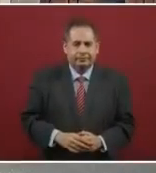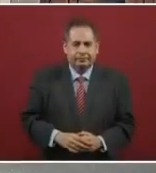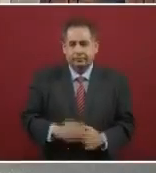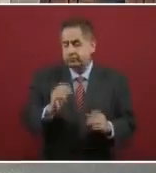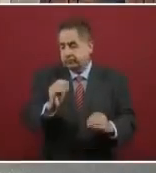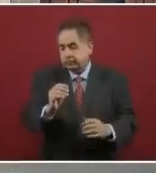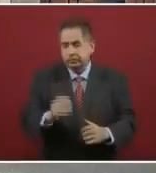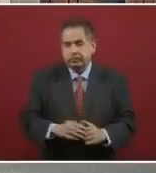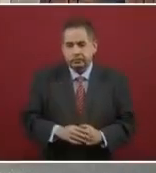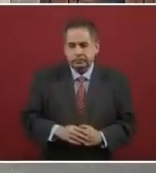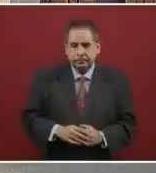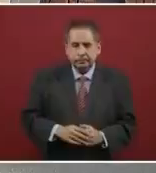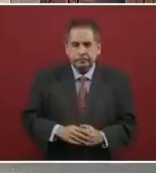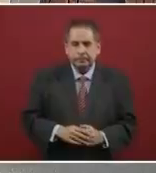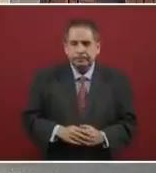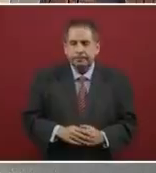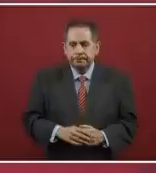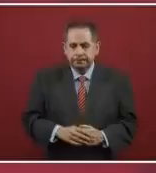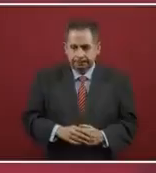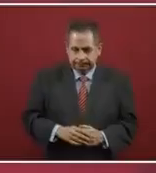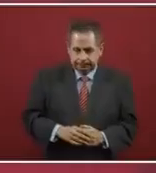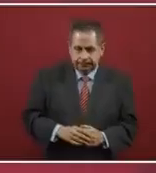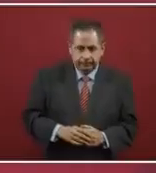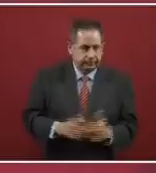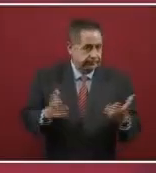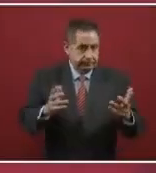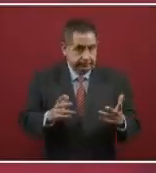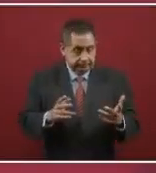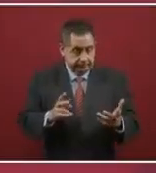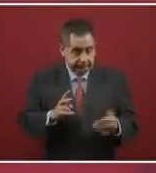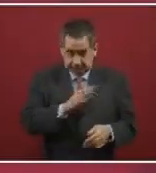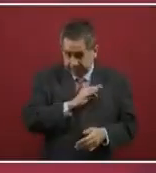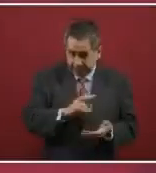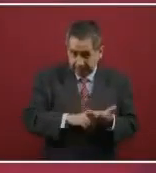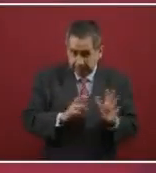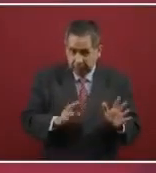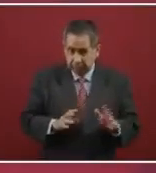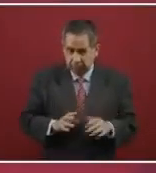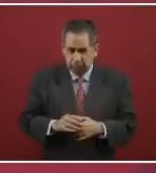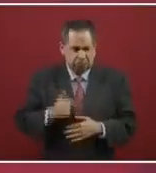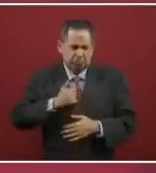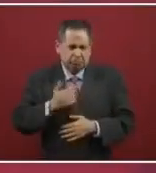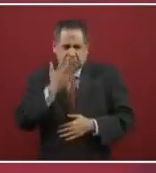o todo se vale. Yo no tengo